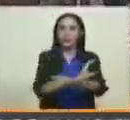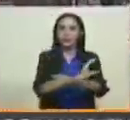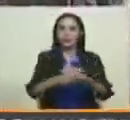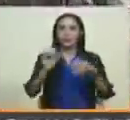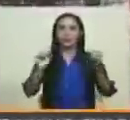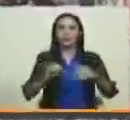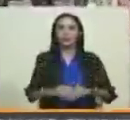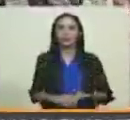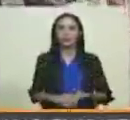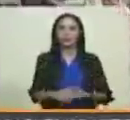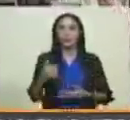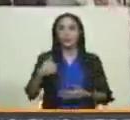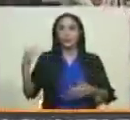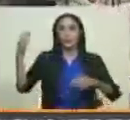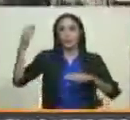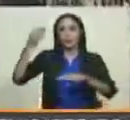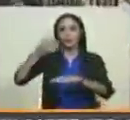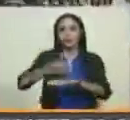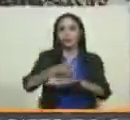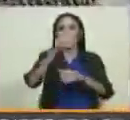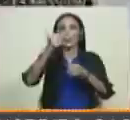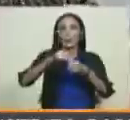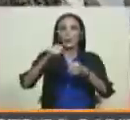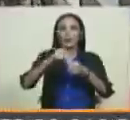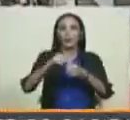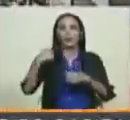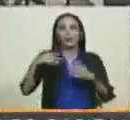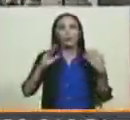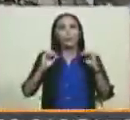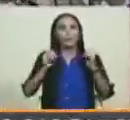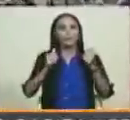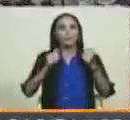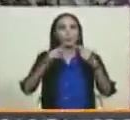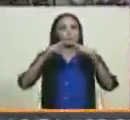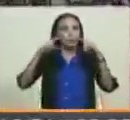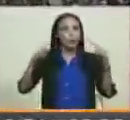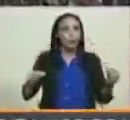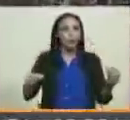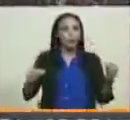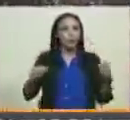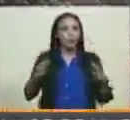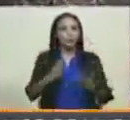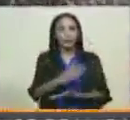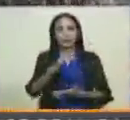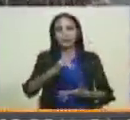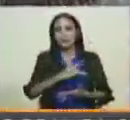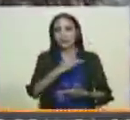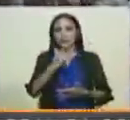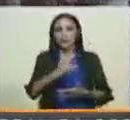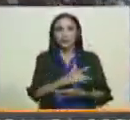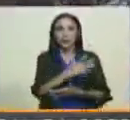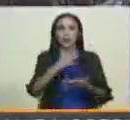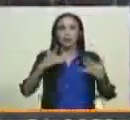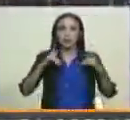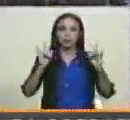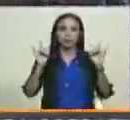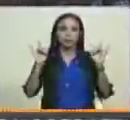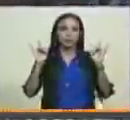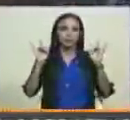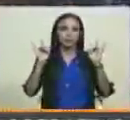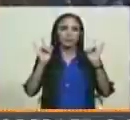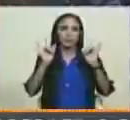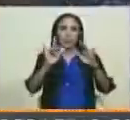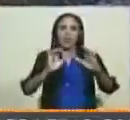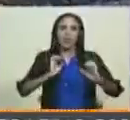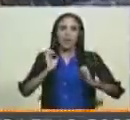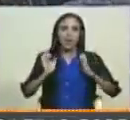Cuando voy a Maracaibo y empiezo a pasar el puente, siento una emoción tan